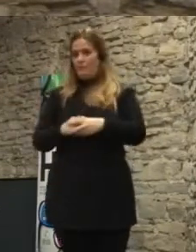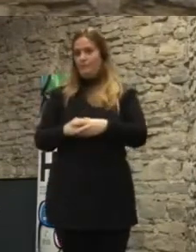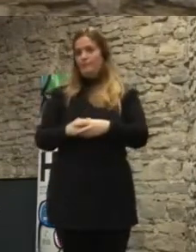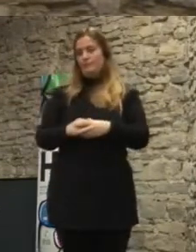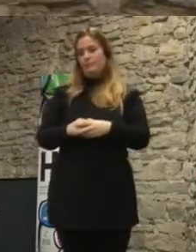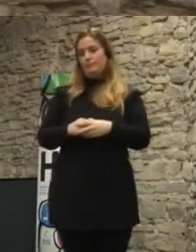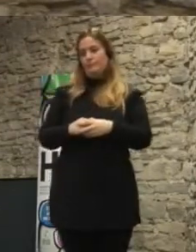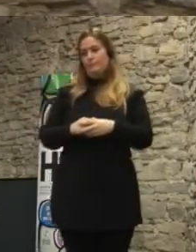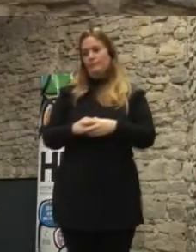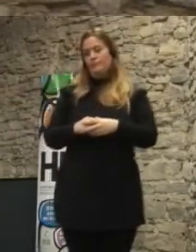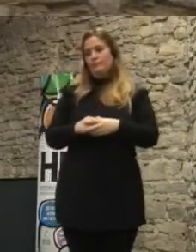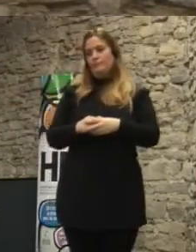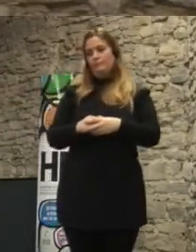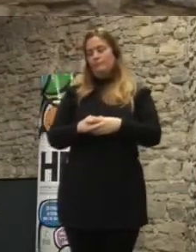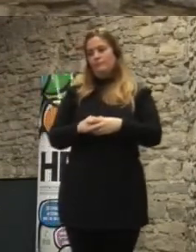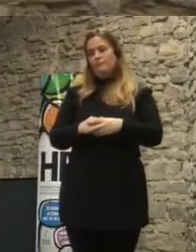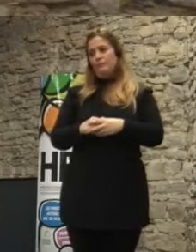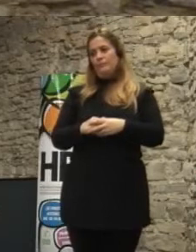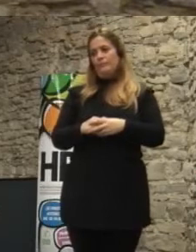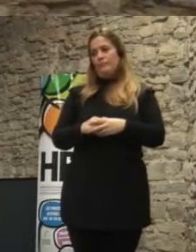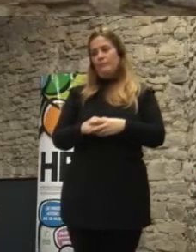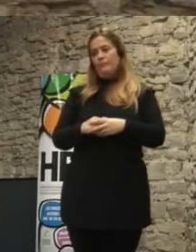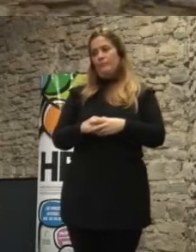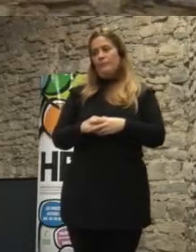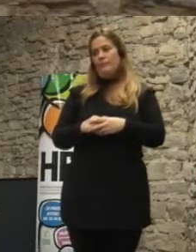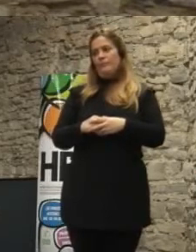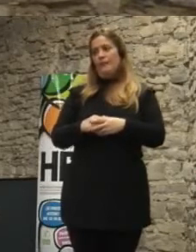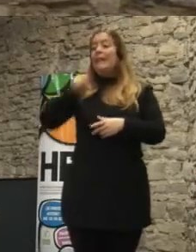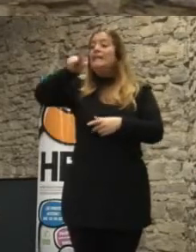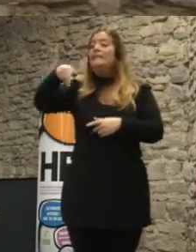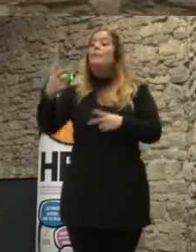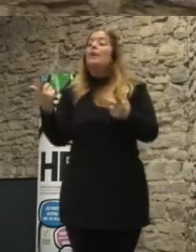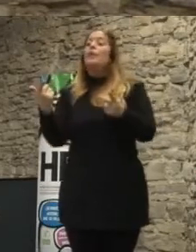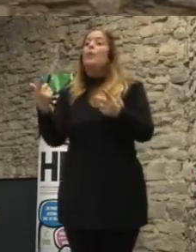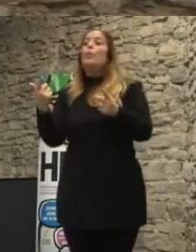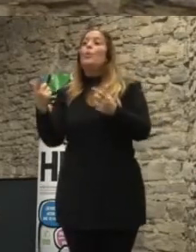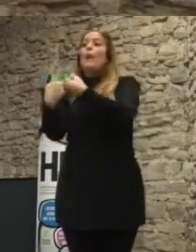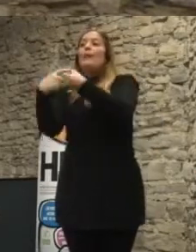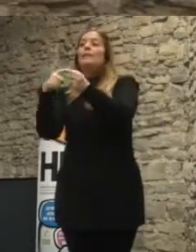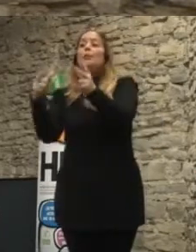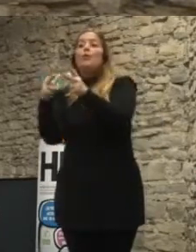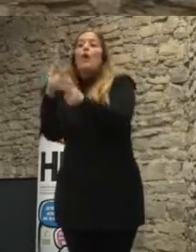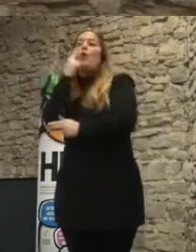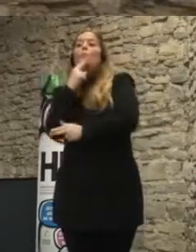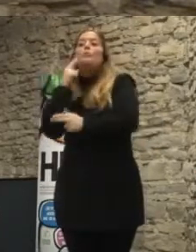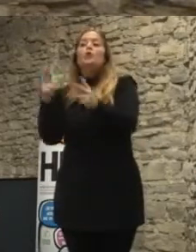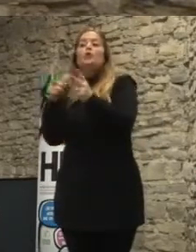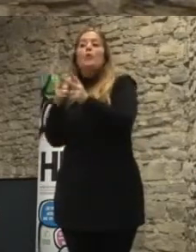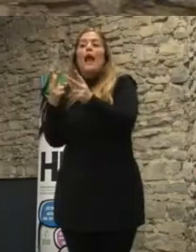pues una participación social o un compromiso social más puntual,